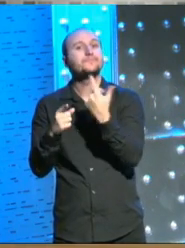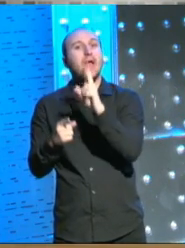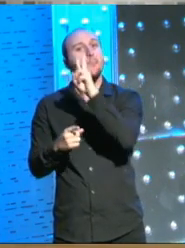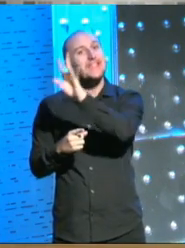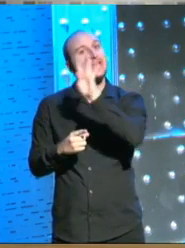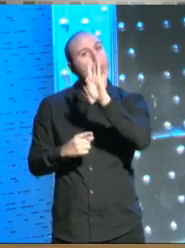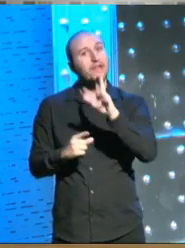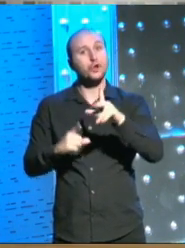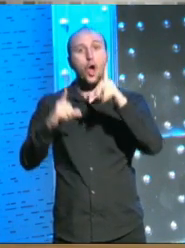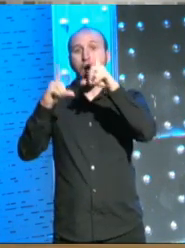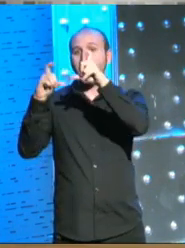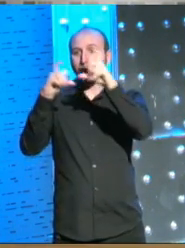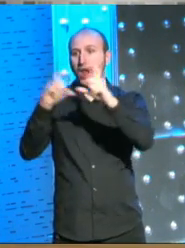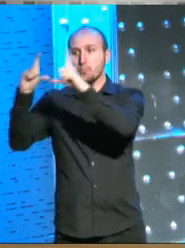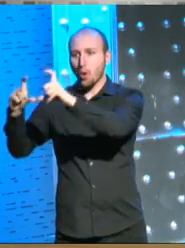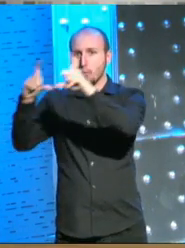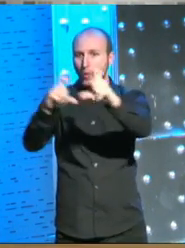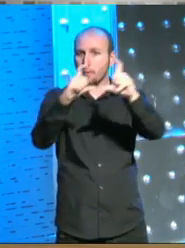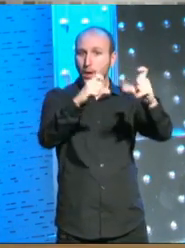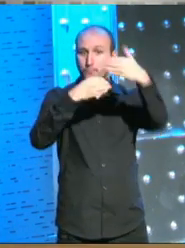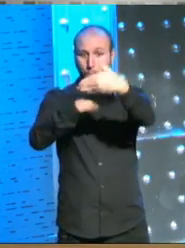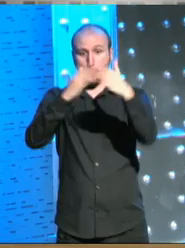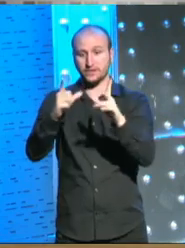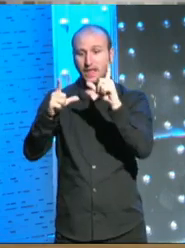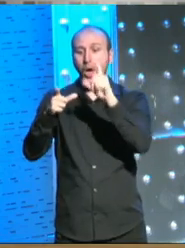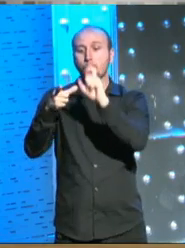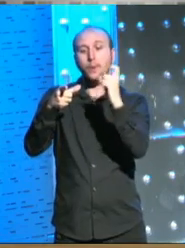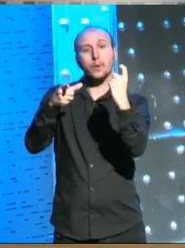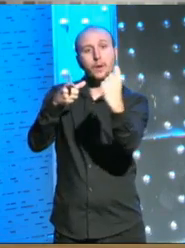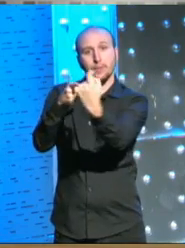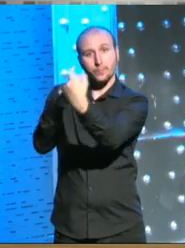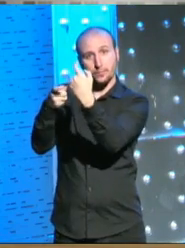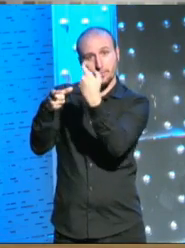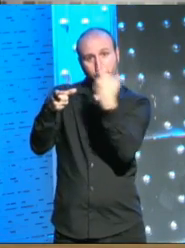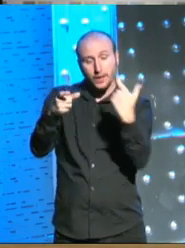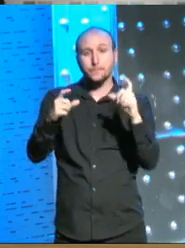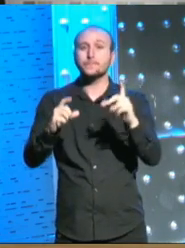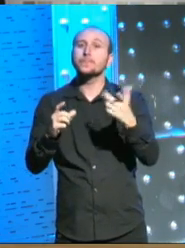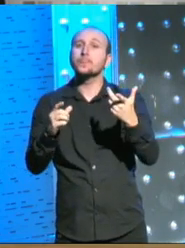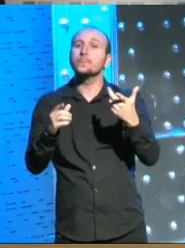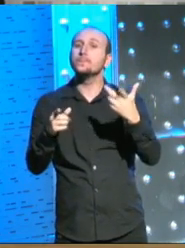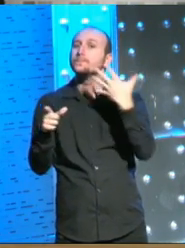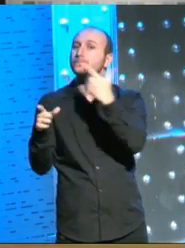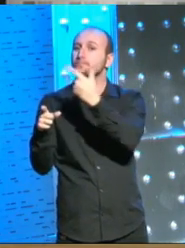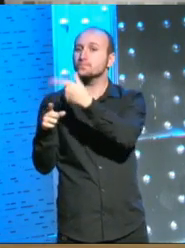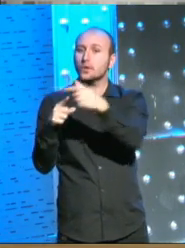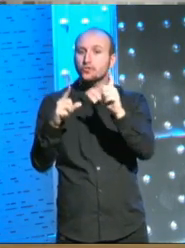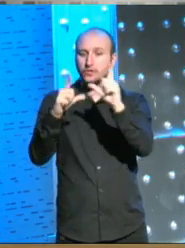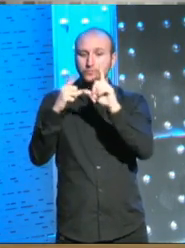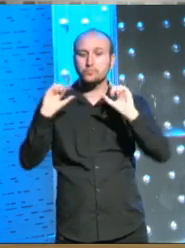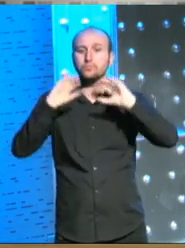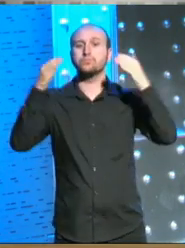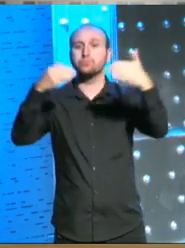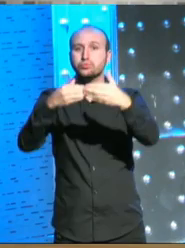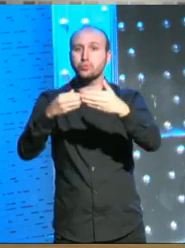24 cámaras en los bordes de la pista, con hilos que cruzaban la pista, de modo que los